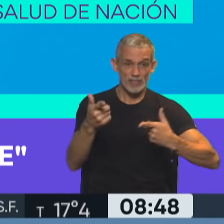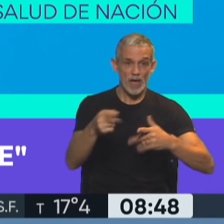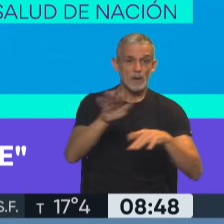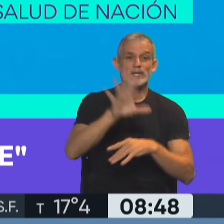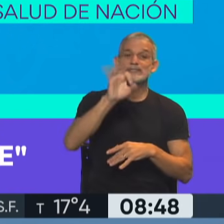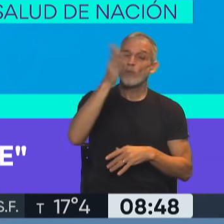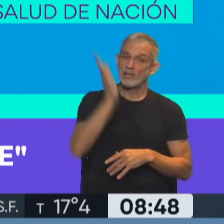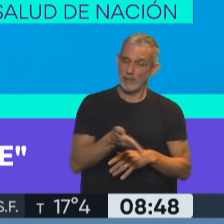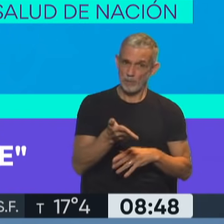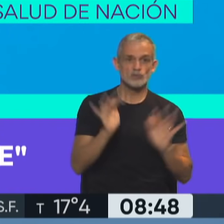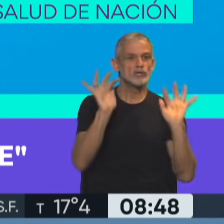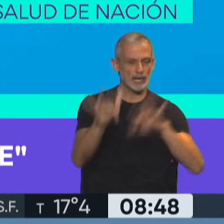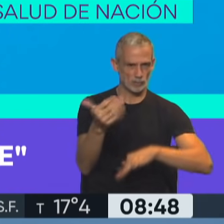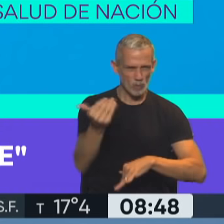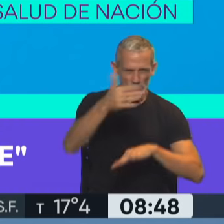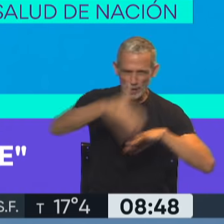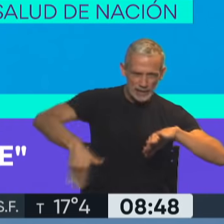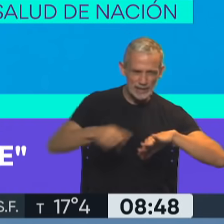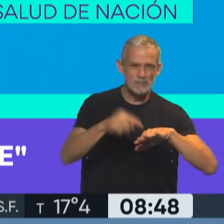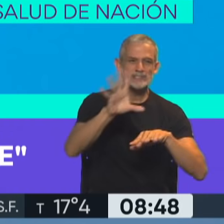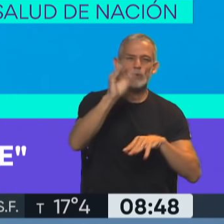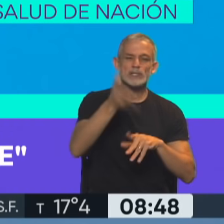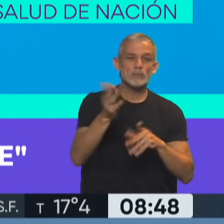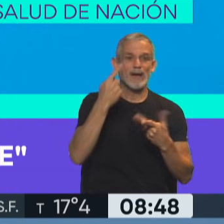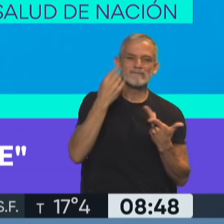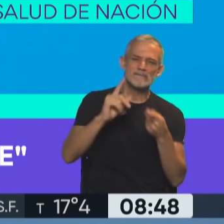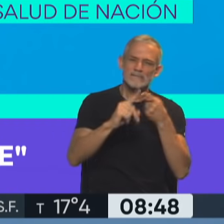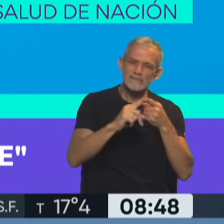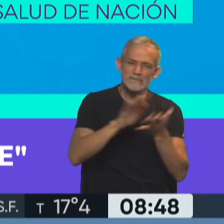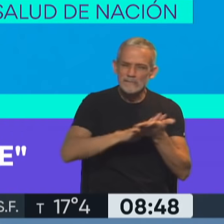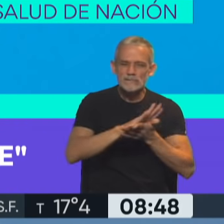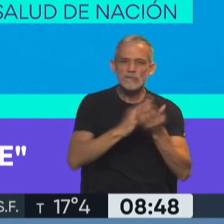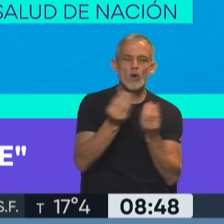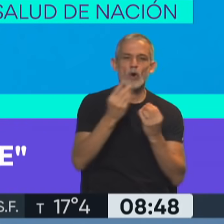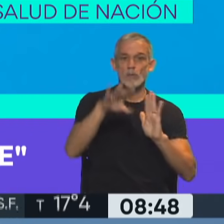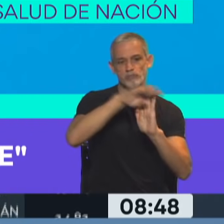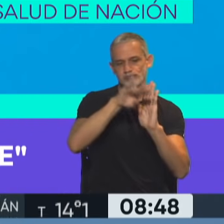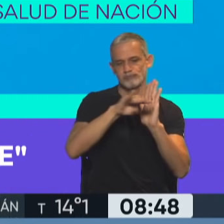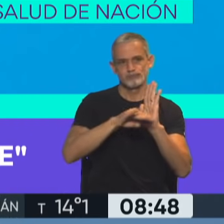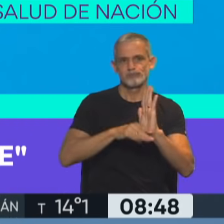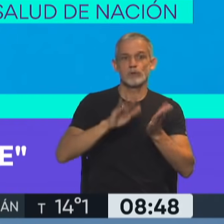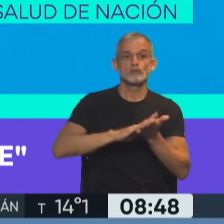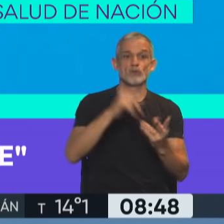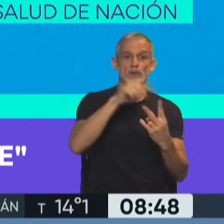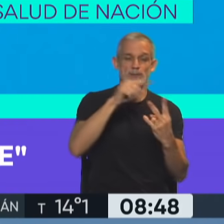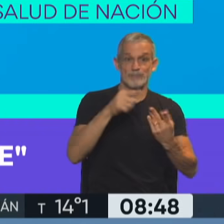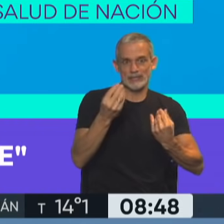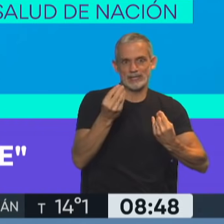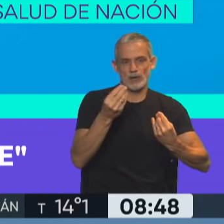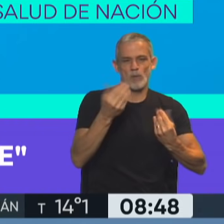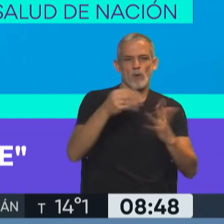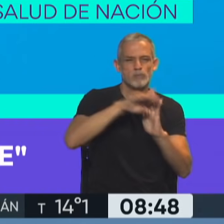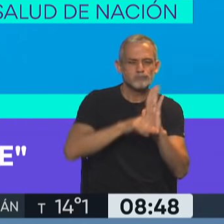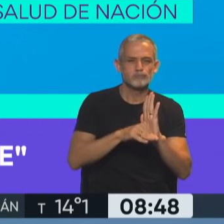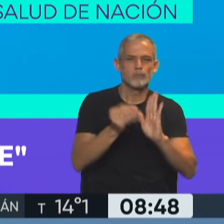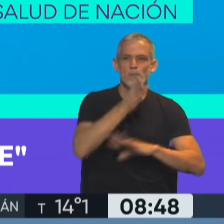aforo del 50% y trabajaremos con los actores involucrados para los requerimientos en relación a ese